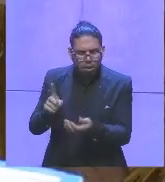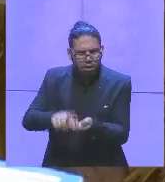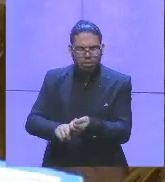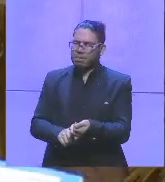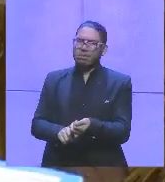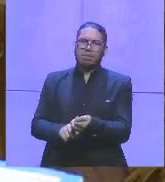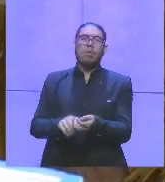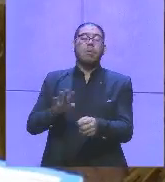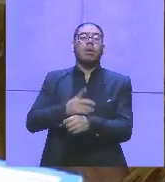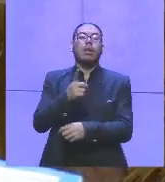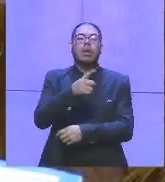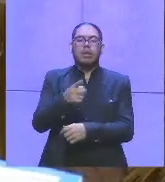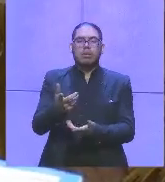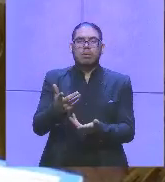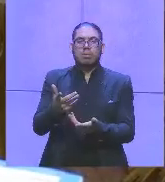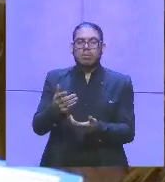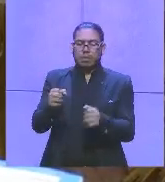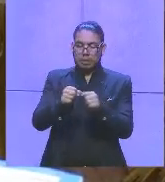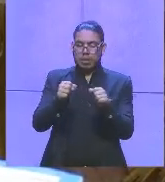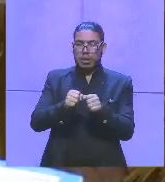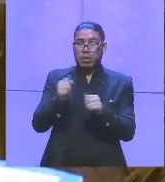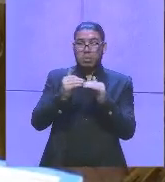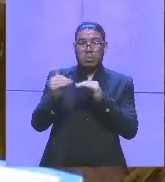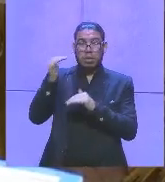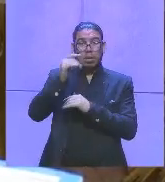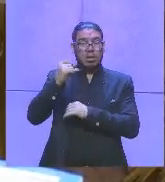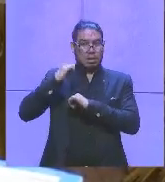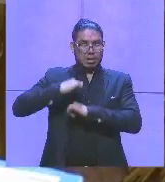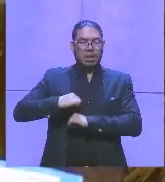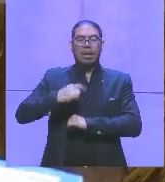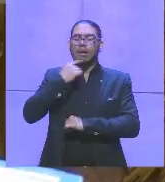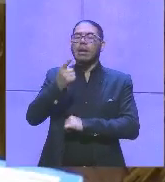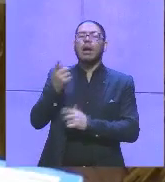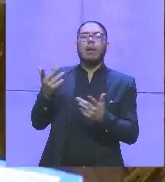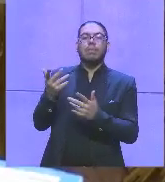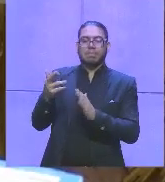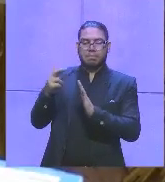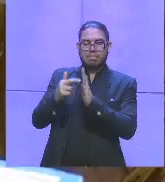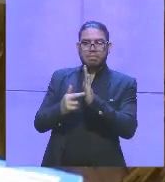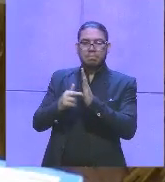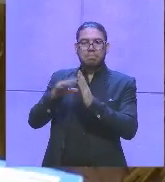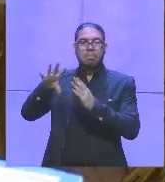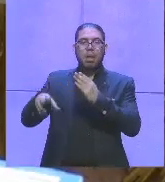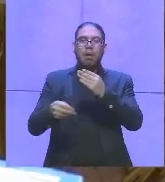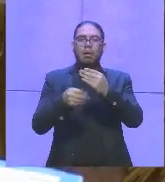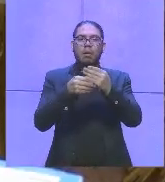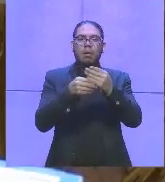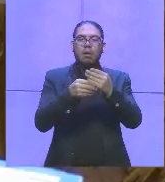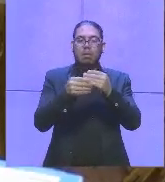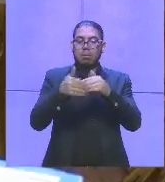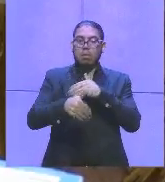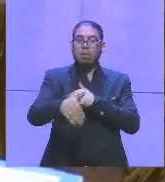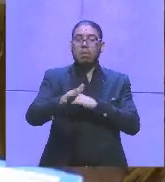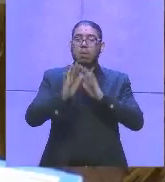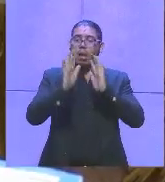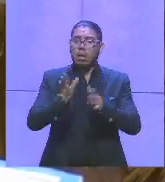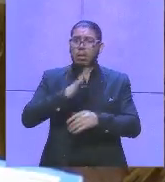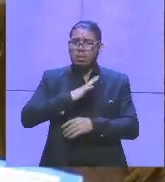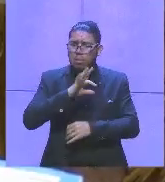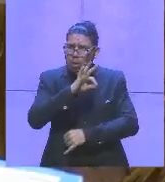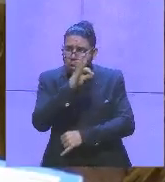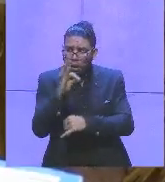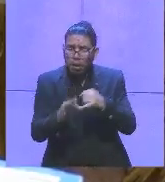hizo la Sala Superior fue establecer una regla adicional al proceso electoral cuando este ya estaba en la recta